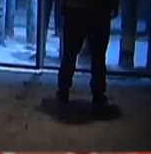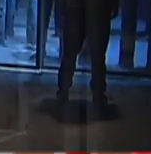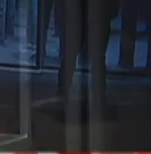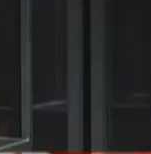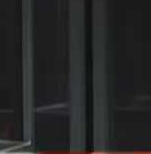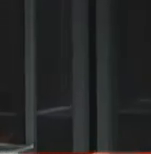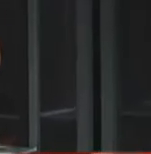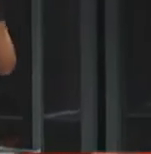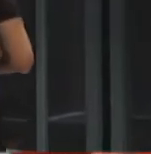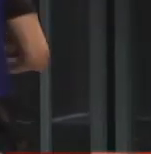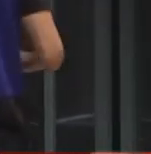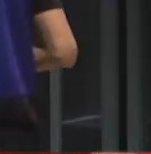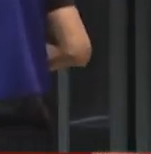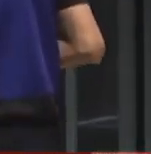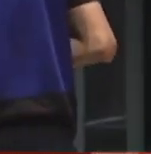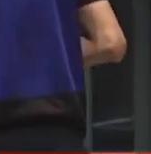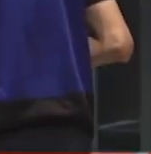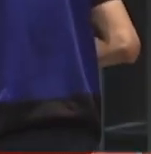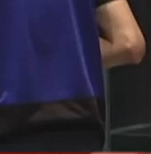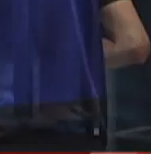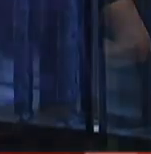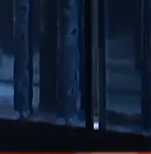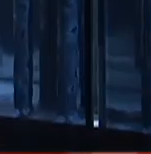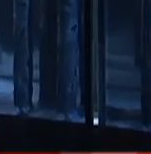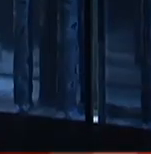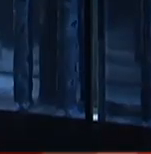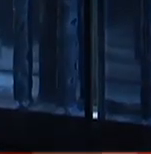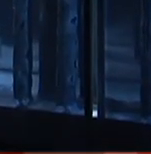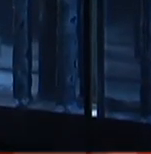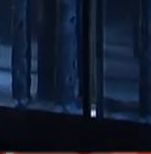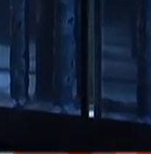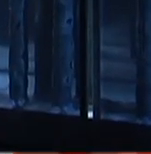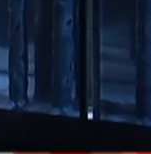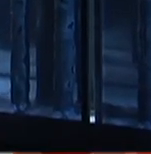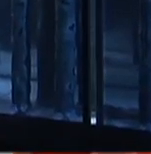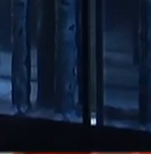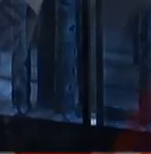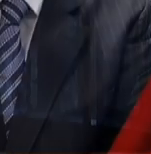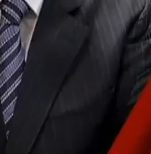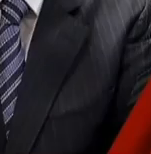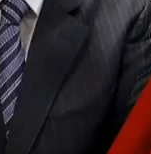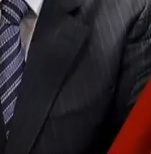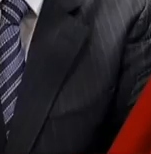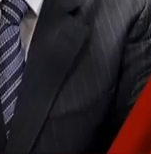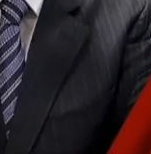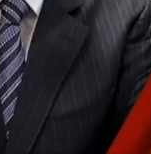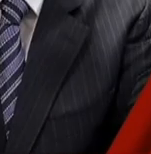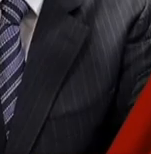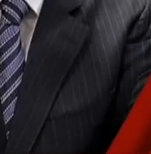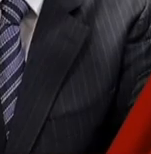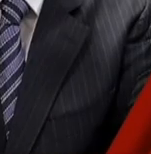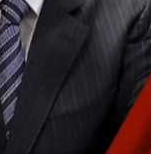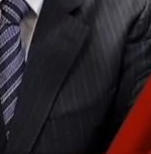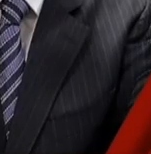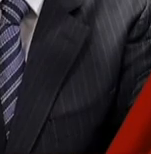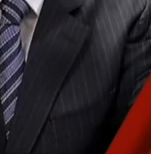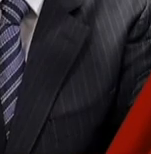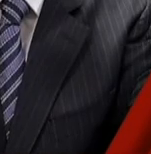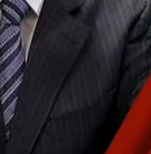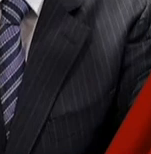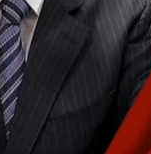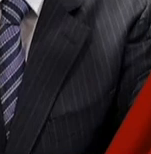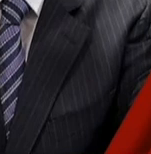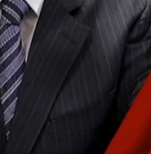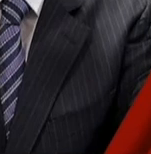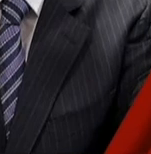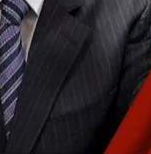Zamora 7, en la Colonia Condesa. Para México al Día, Rufino Enríquez González. Gracias, Daniel. Y este martes, a mediodía, el presidente Enrique Peña